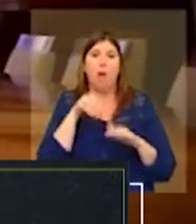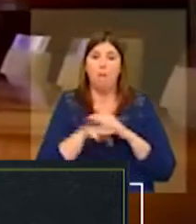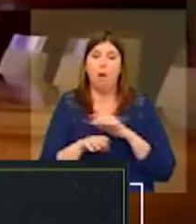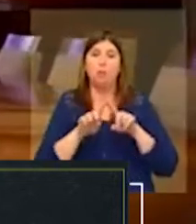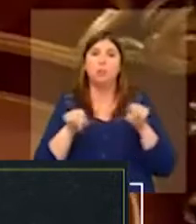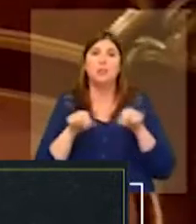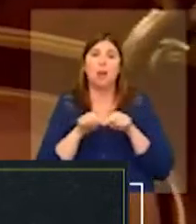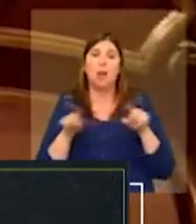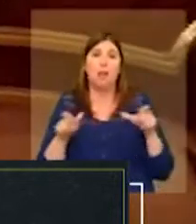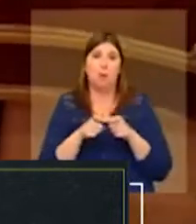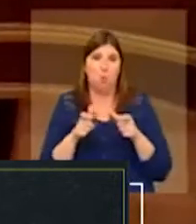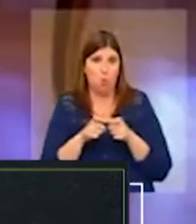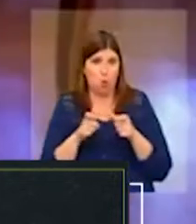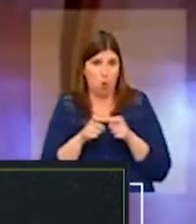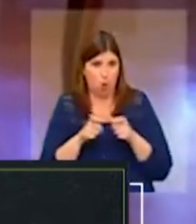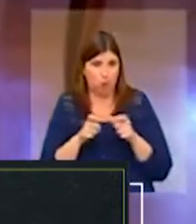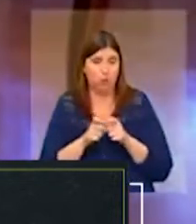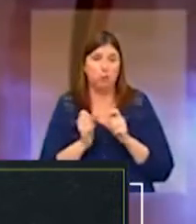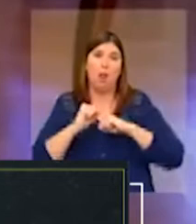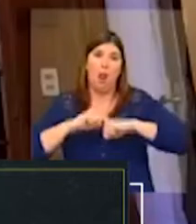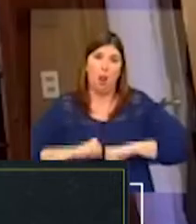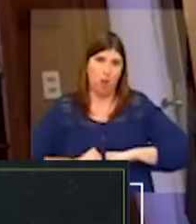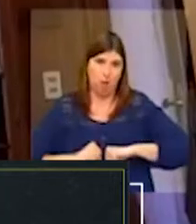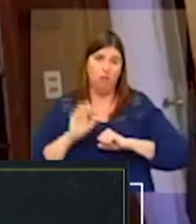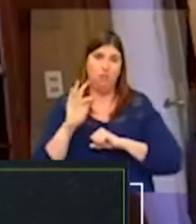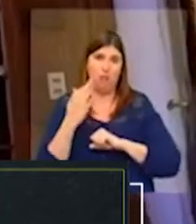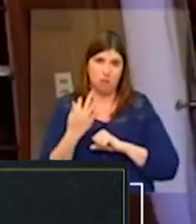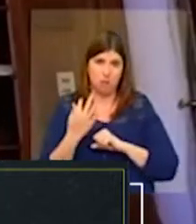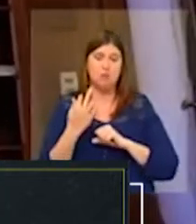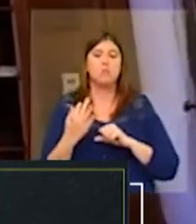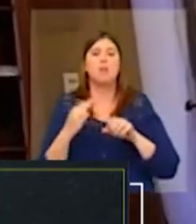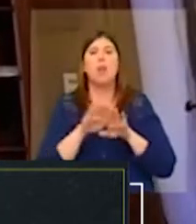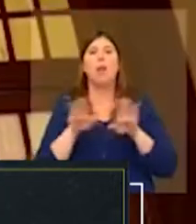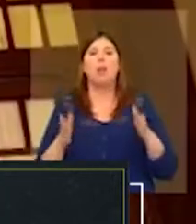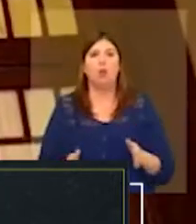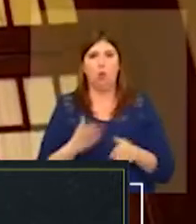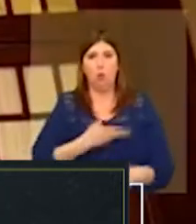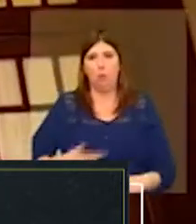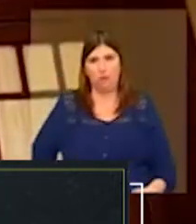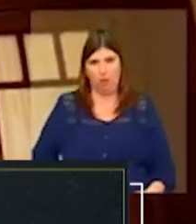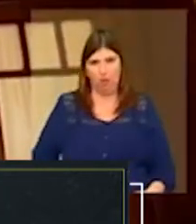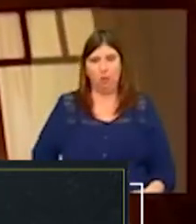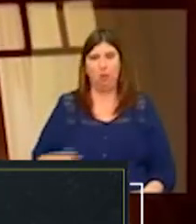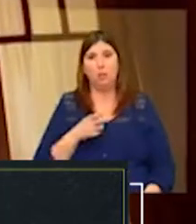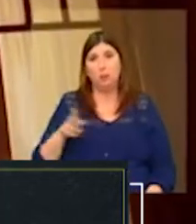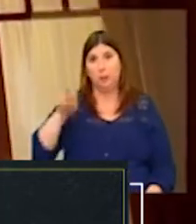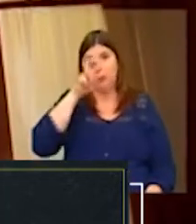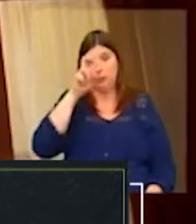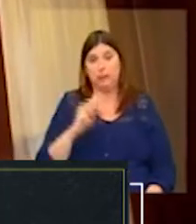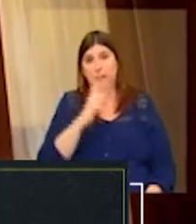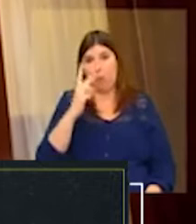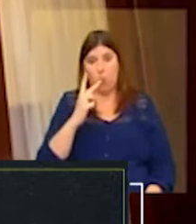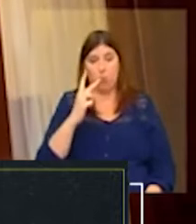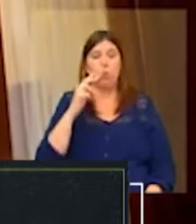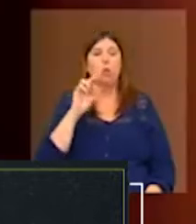de reuniones, un living de estilo francés para recepciones y el escritorio del presidente. Al subir las escaleras en el segundo piso están